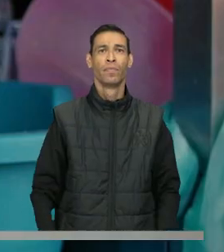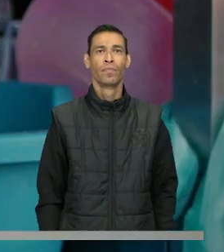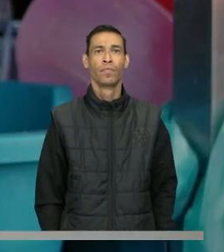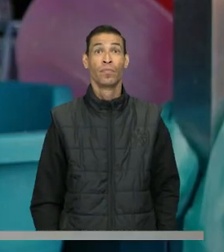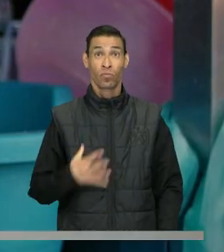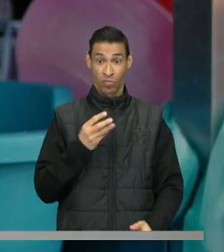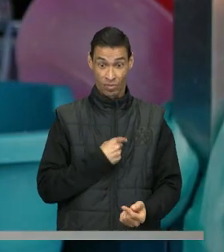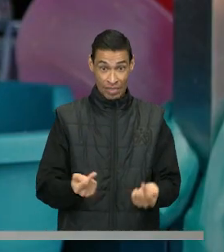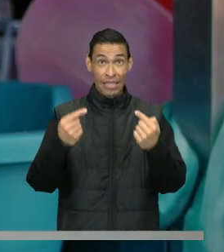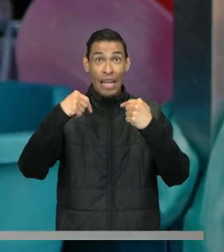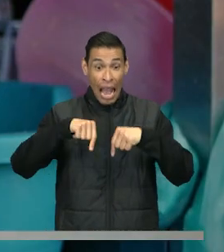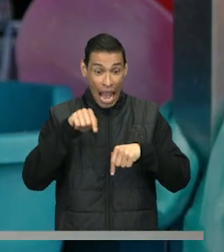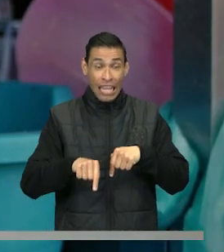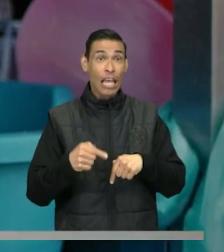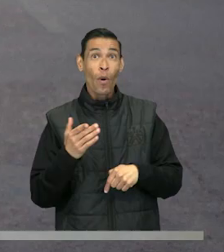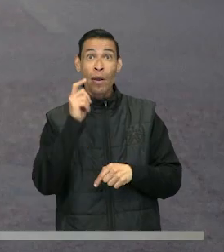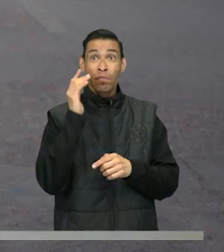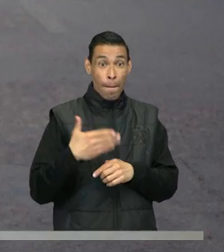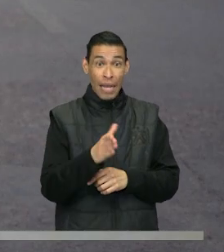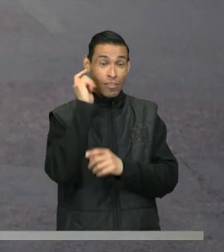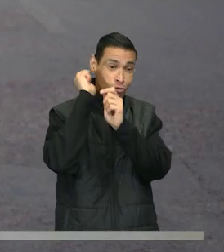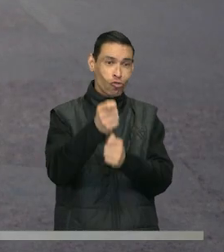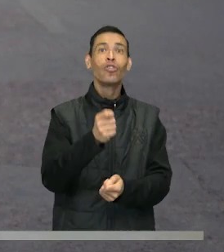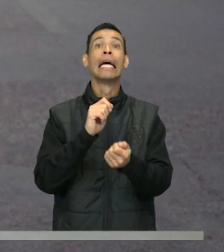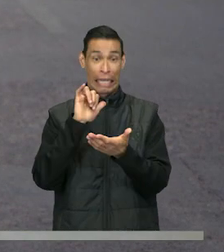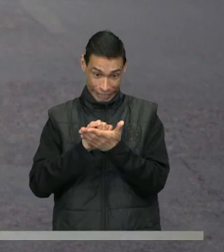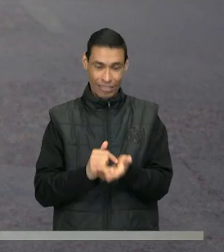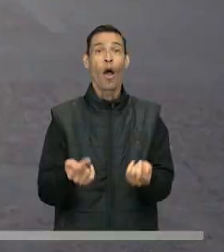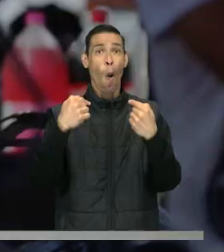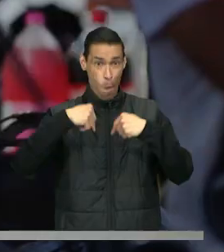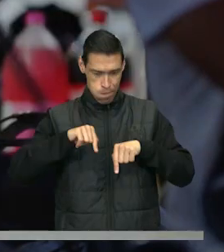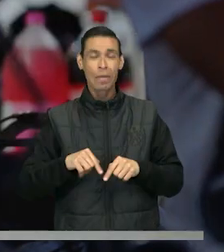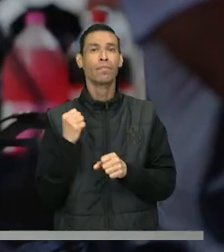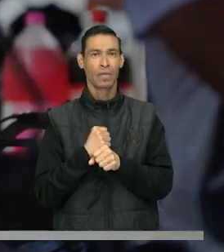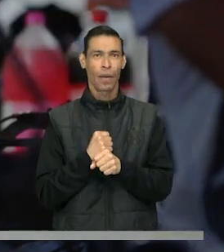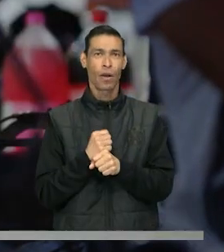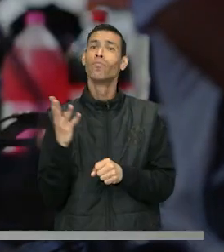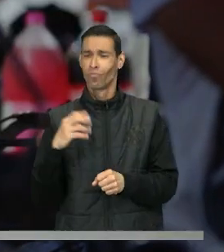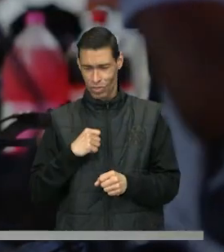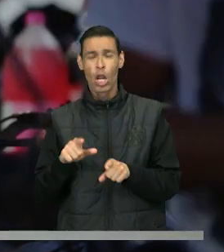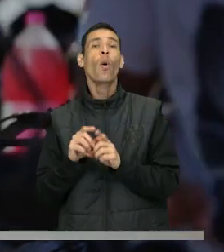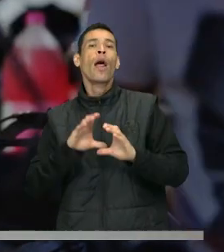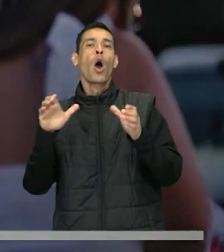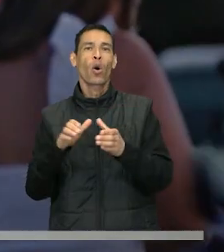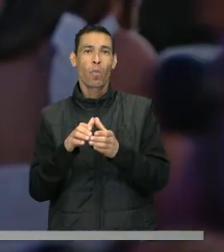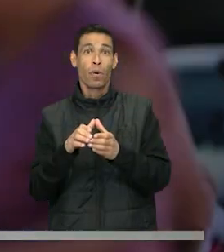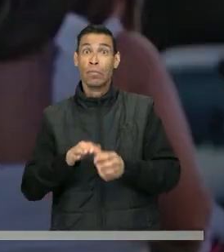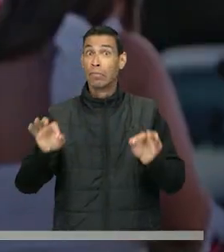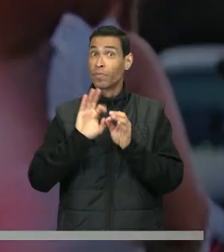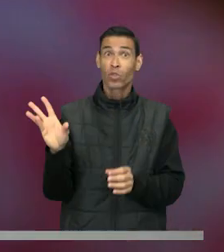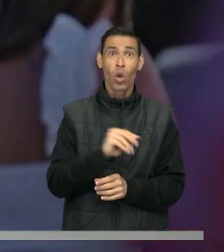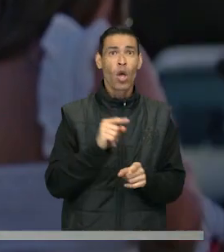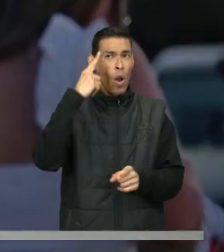que estamos trabajando aquí, ¿sí me entiende? Por eso es que tenemos esto, toda una asociación. Que no dejen de luchar los sueños, porque la verdad esto es un sueño que